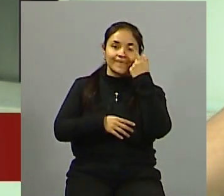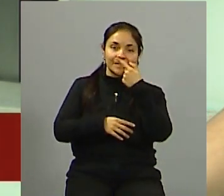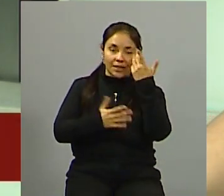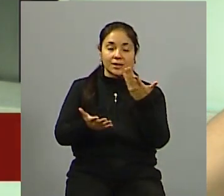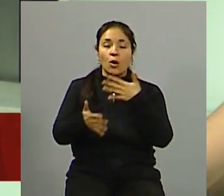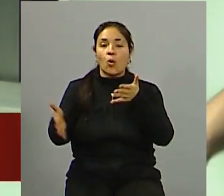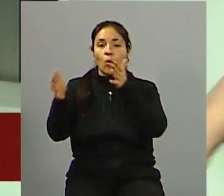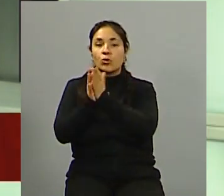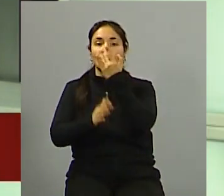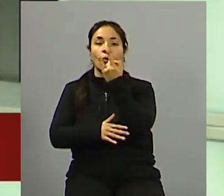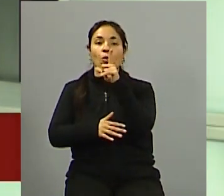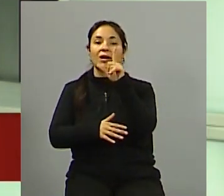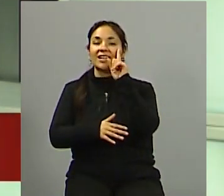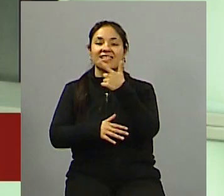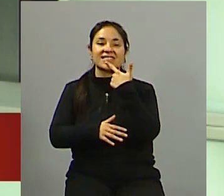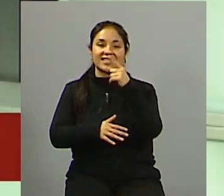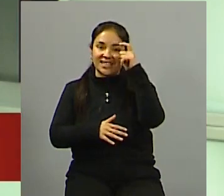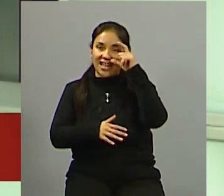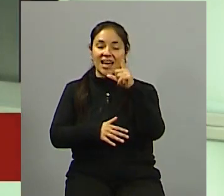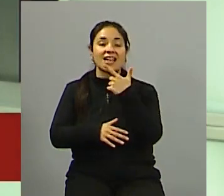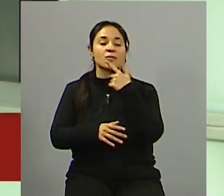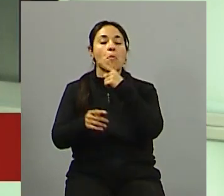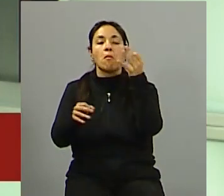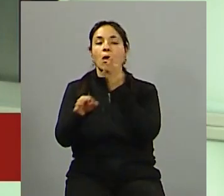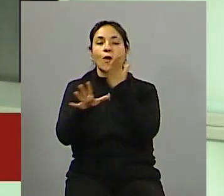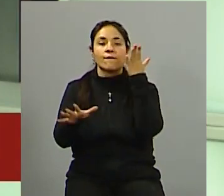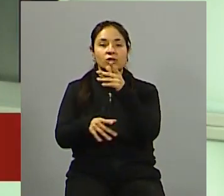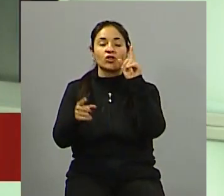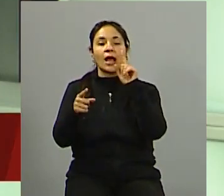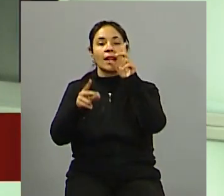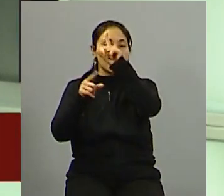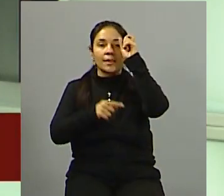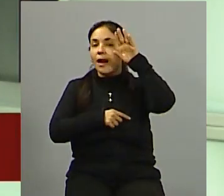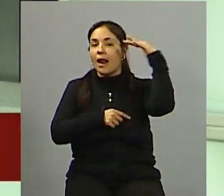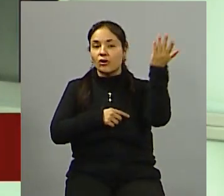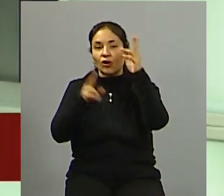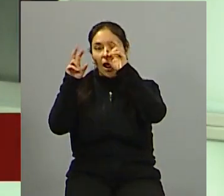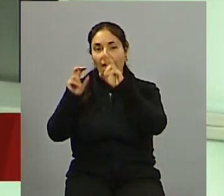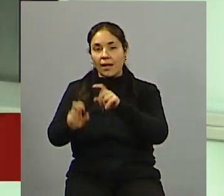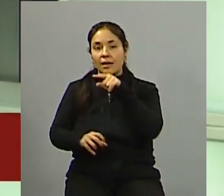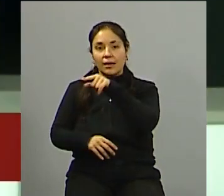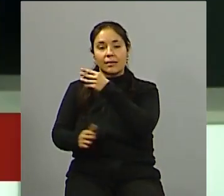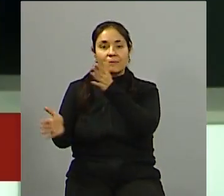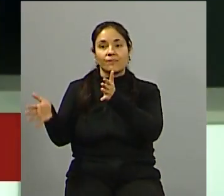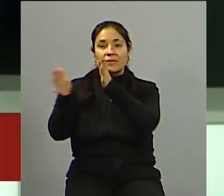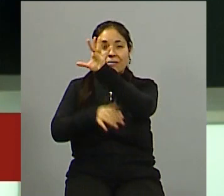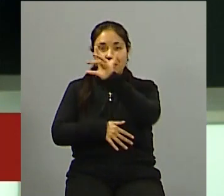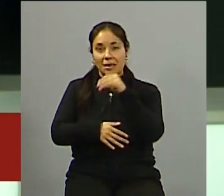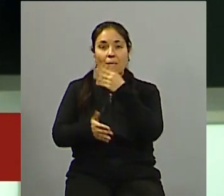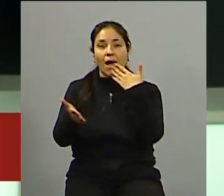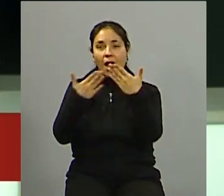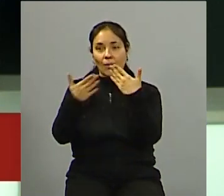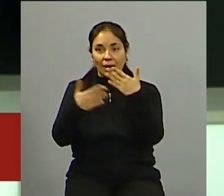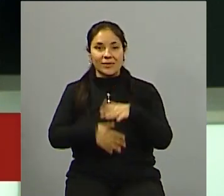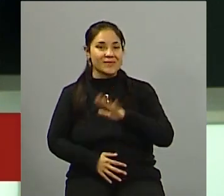Ulises Adamo, que es analista internacional, que ha venido en otra oportunidad aquí al canal y que bueno, decidimos convocarlo para hablar de este tema. Ulises, ¿cómo está? ¿Qué tal?